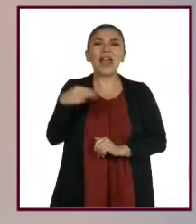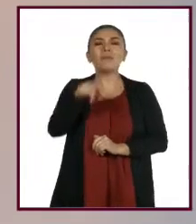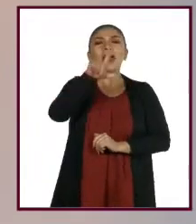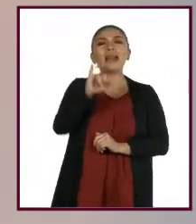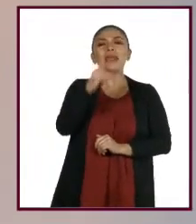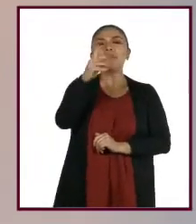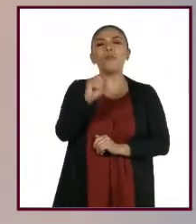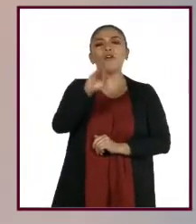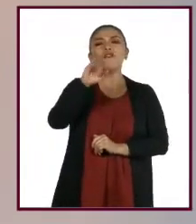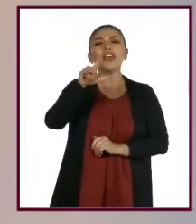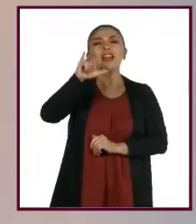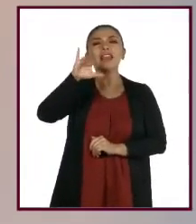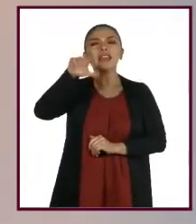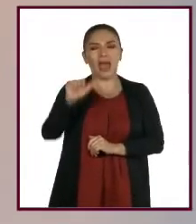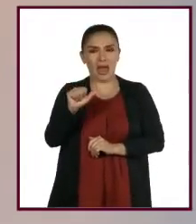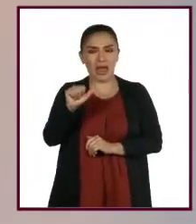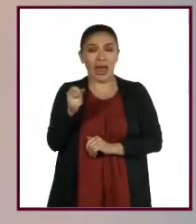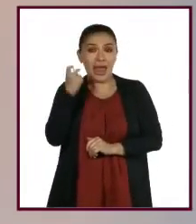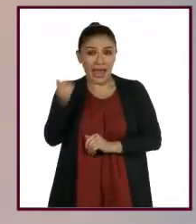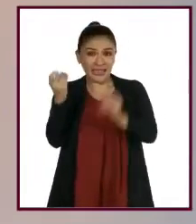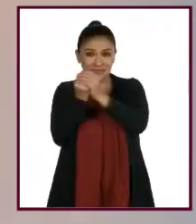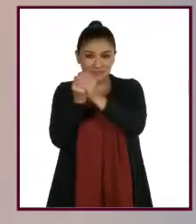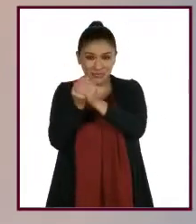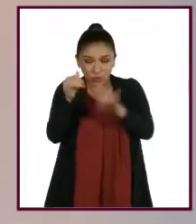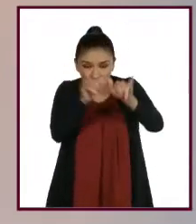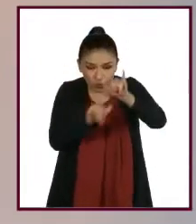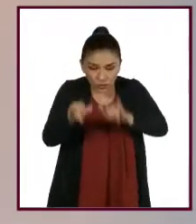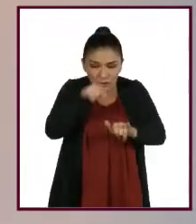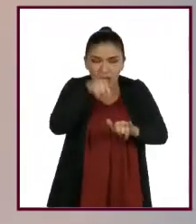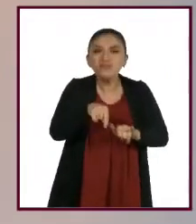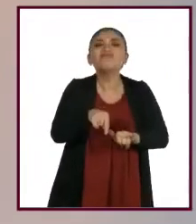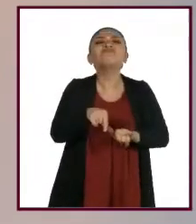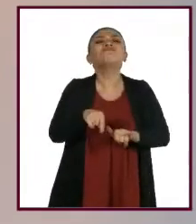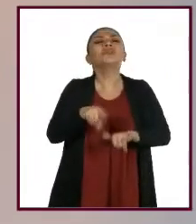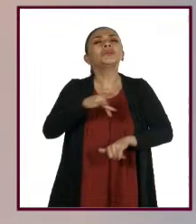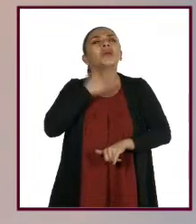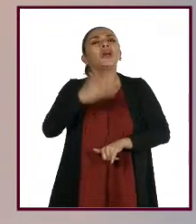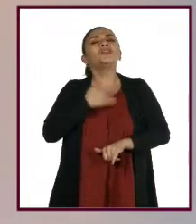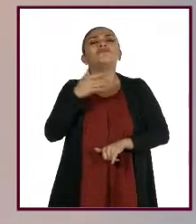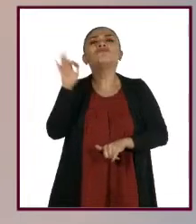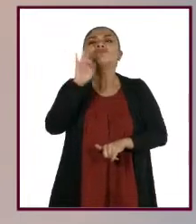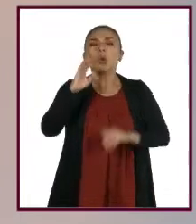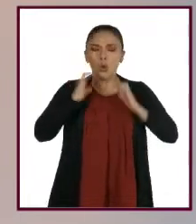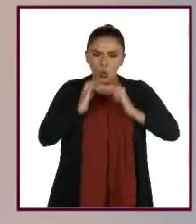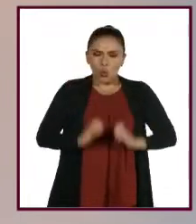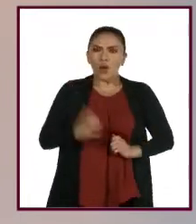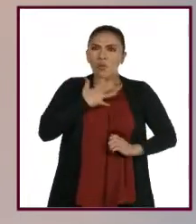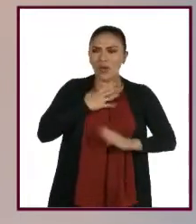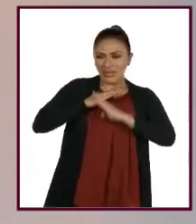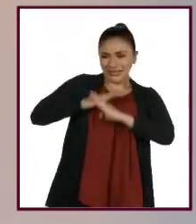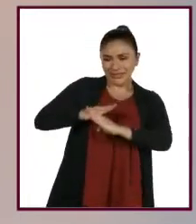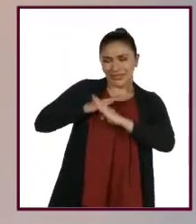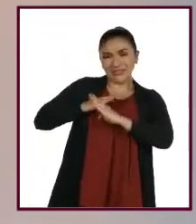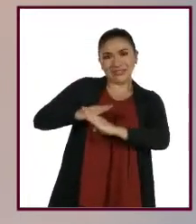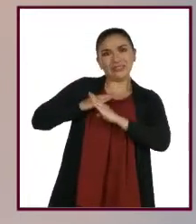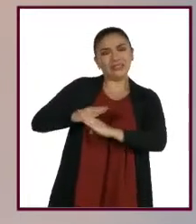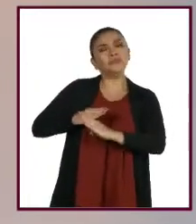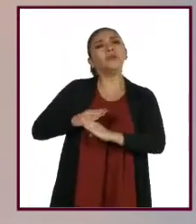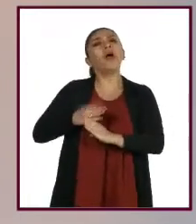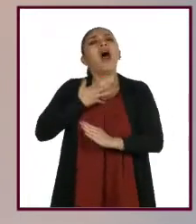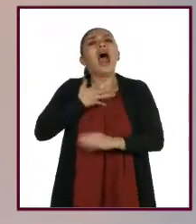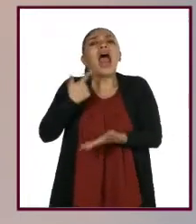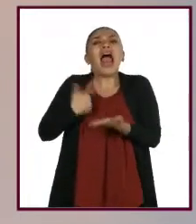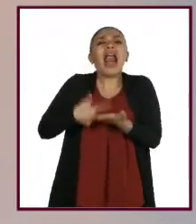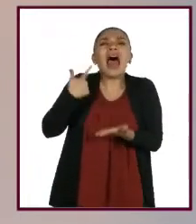lipofílicas. Este tipo de sustancias pasan muy bien todas las barreras que tenemos en el cuerpo, que están de tejido